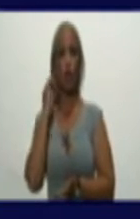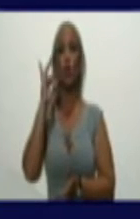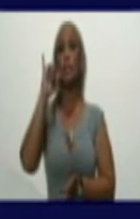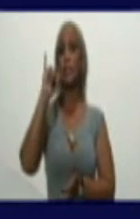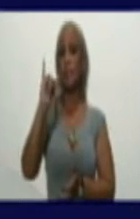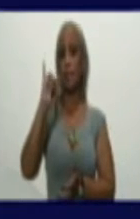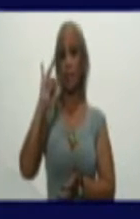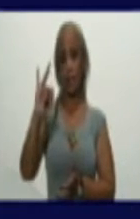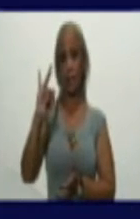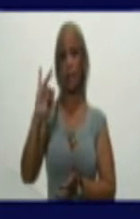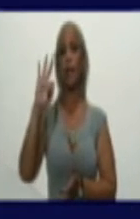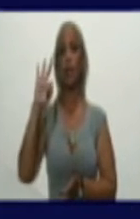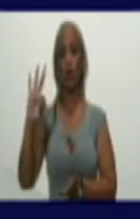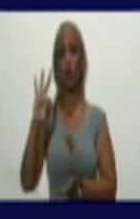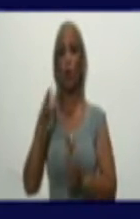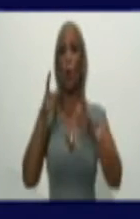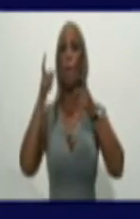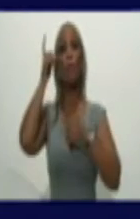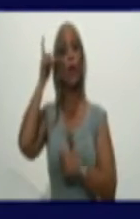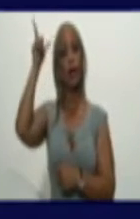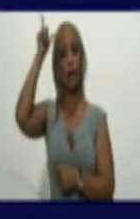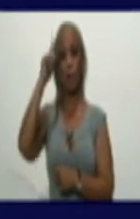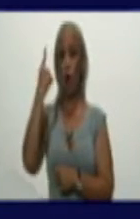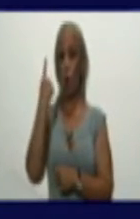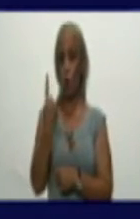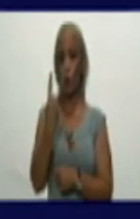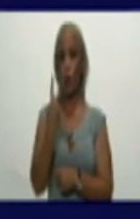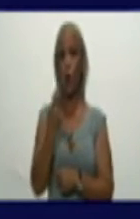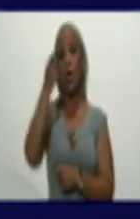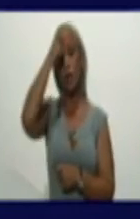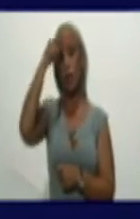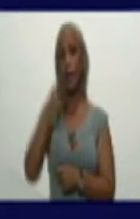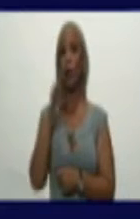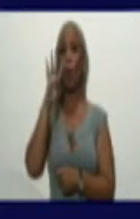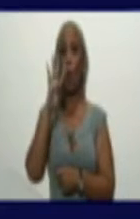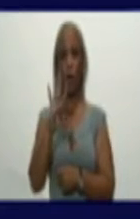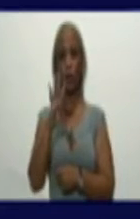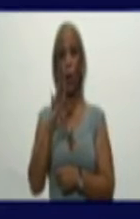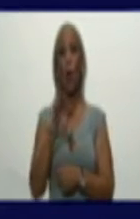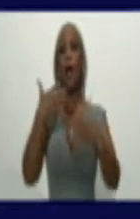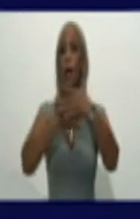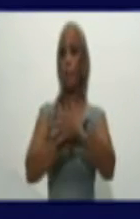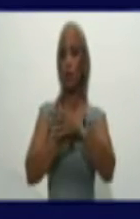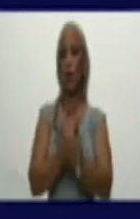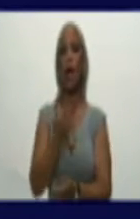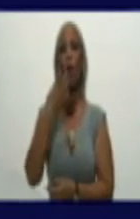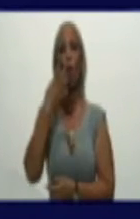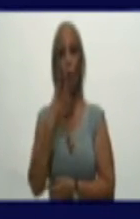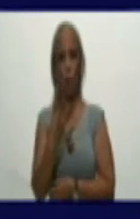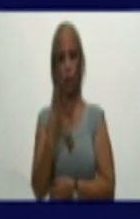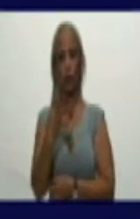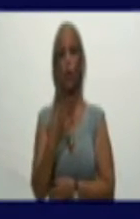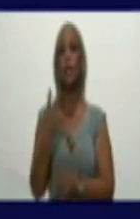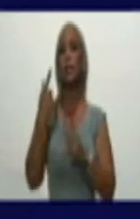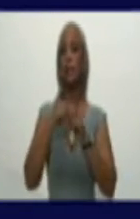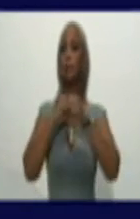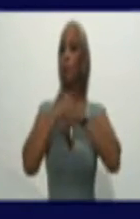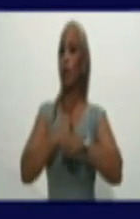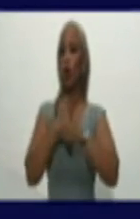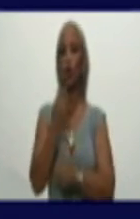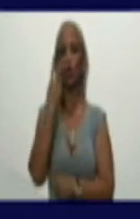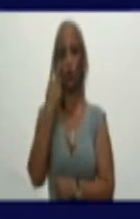78, Buey Arriba 1, Jiguaní 4, Campechuela 4 y Pilón 2.